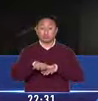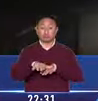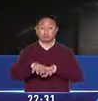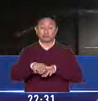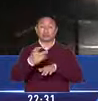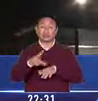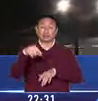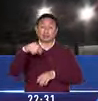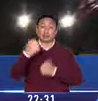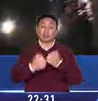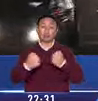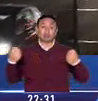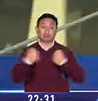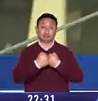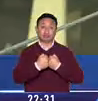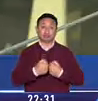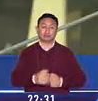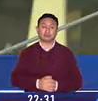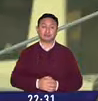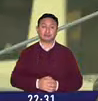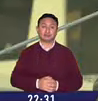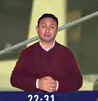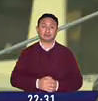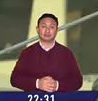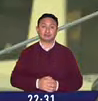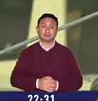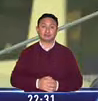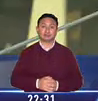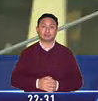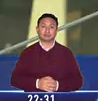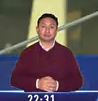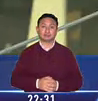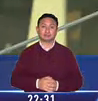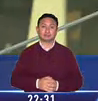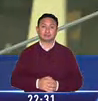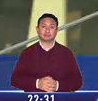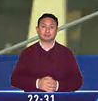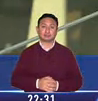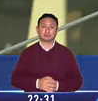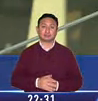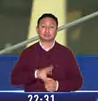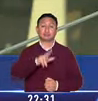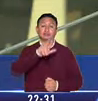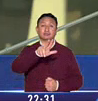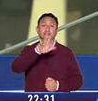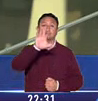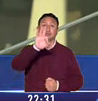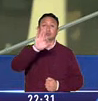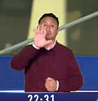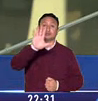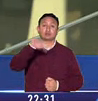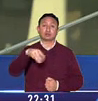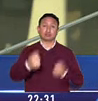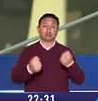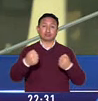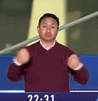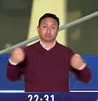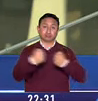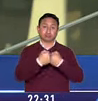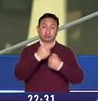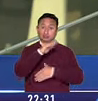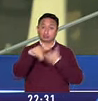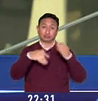en cuanto a accidentes de tránsito. Tenemos registrados 395 siniestros a nivel